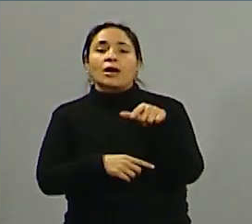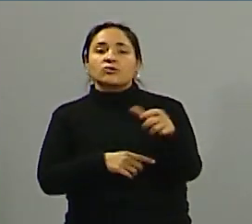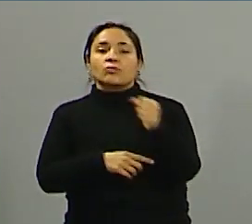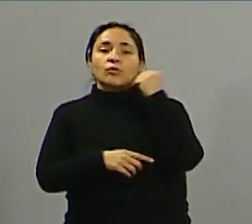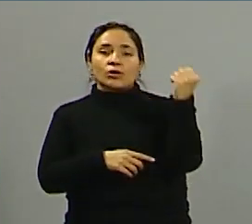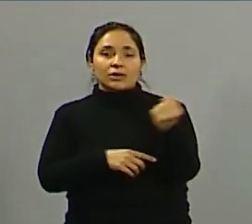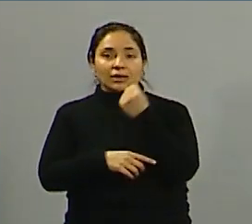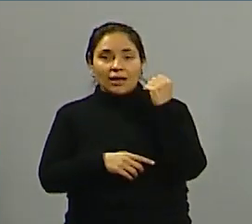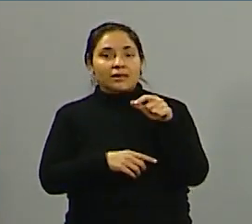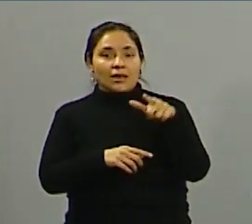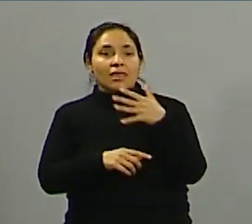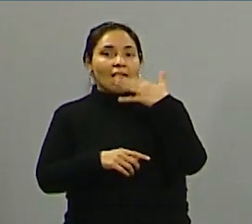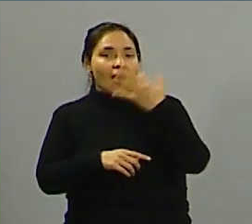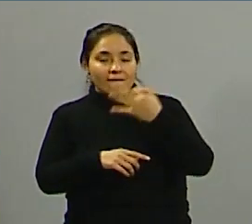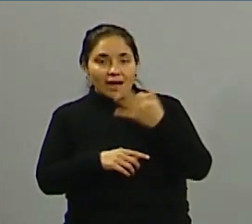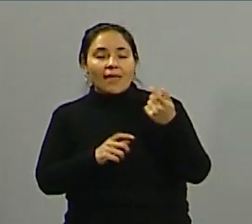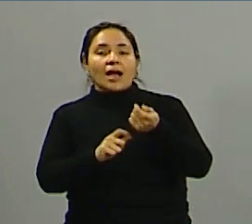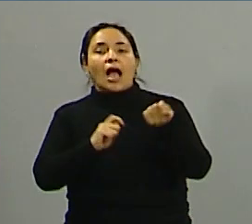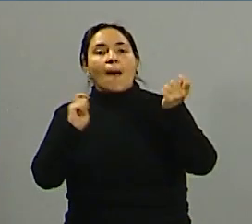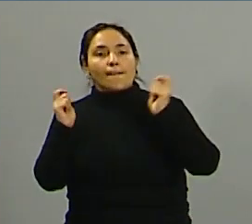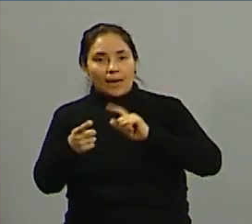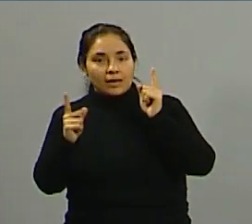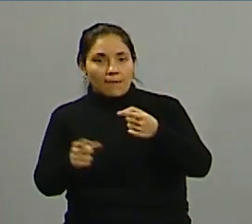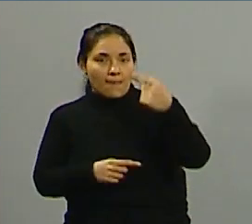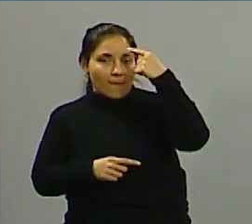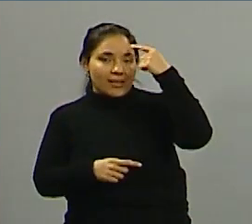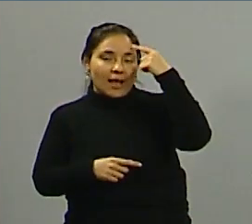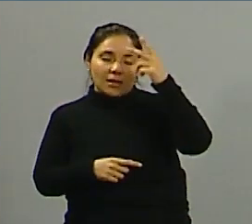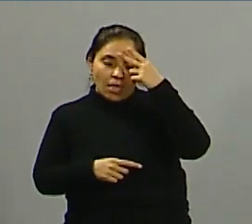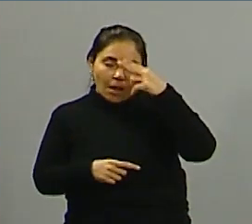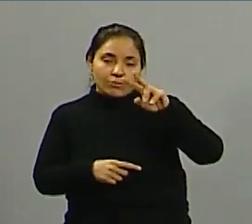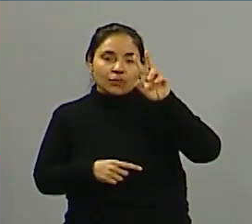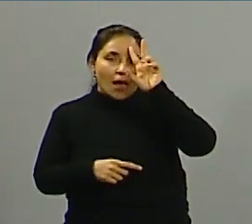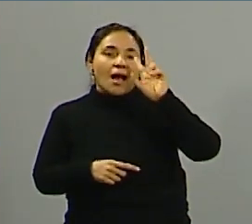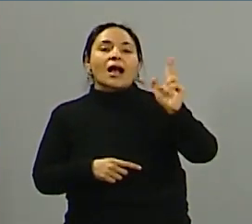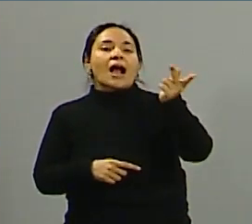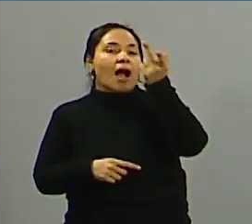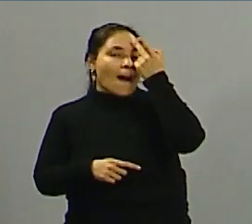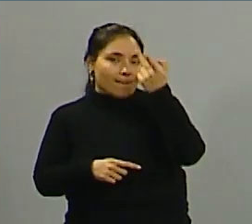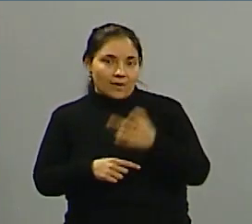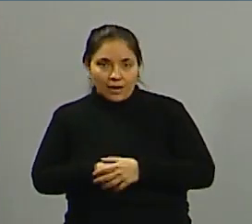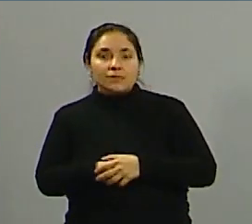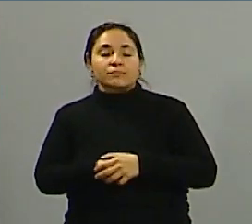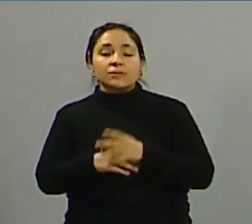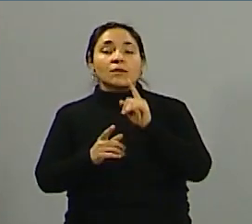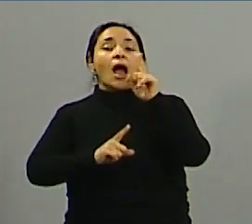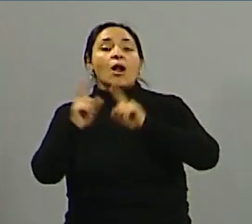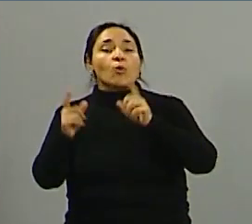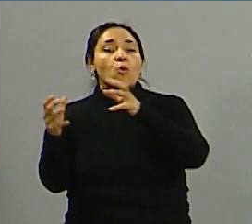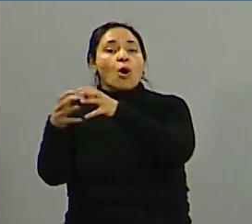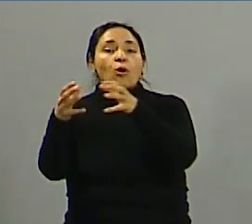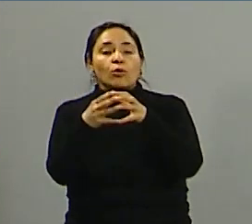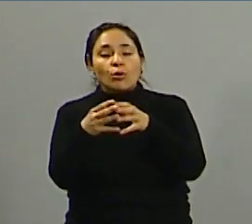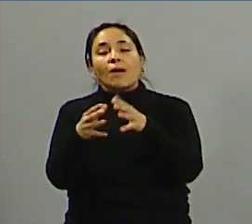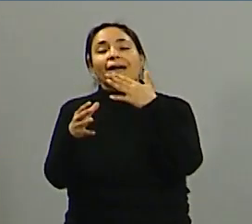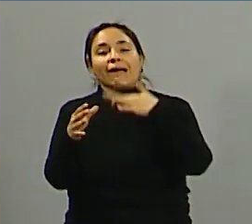momento realmente de cambiar, o al menos cambiar la mentalidad, que es lo que evidentemente estamos dejando de lado, o al menos algunos partidos lo están dejando